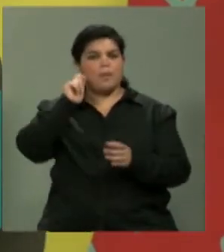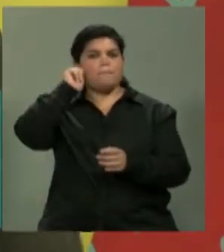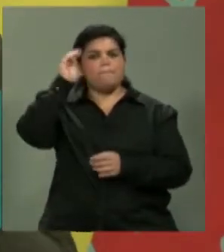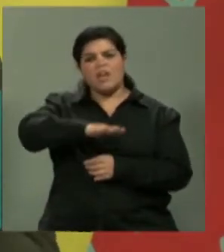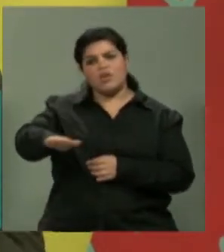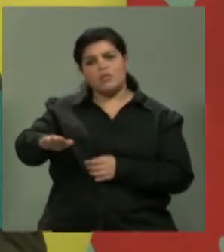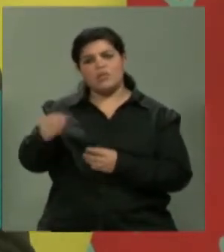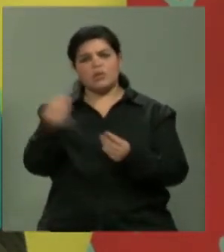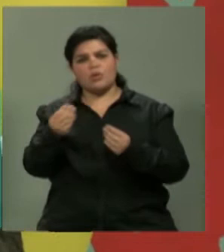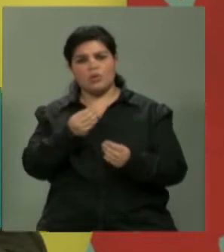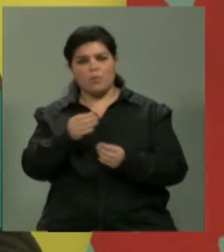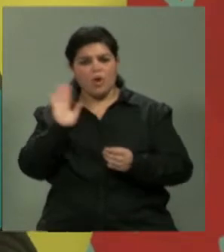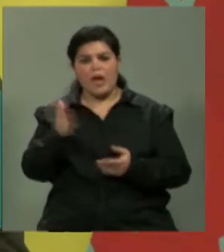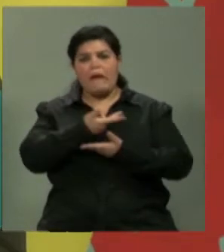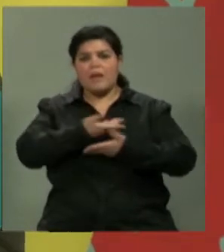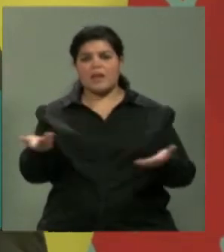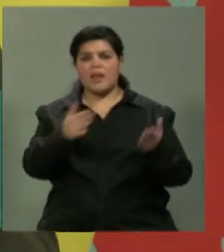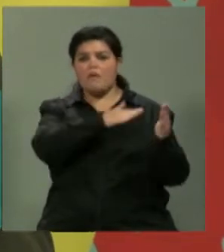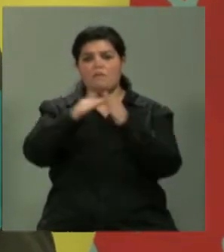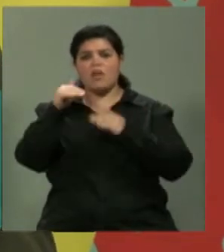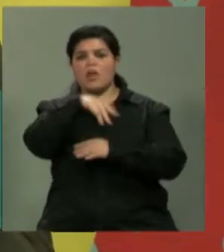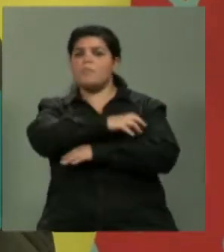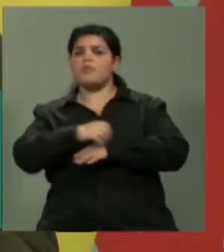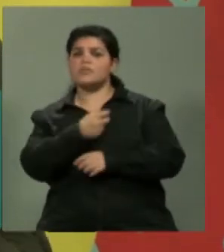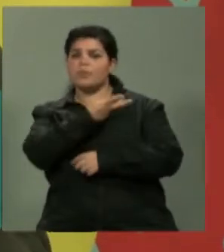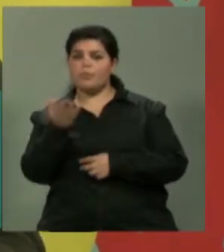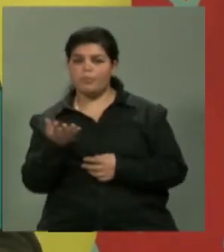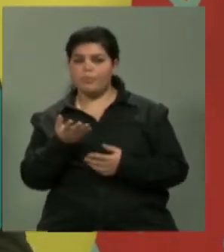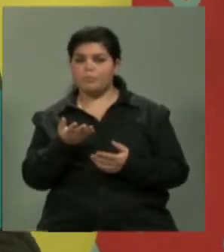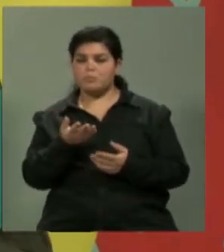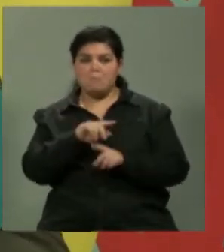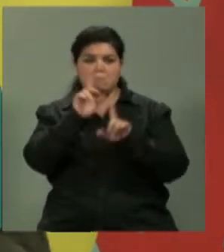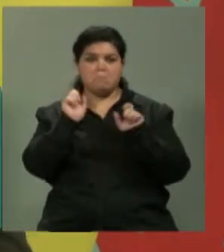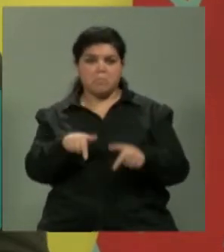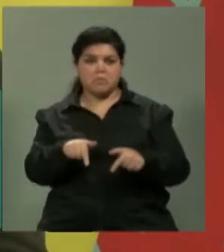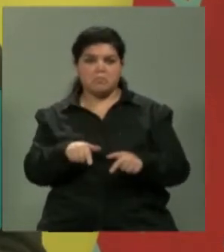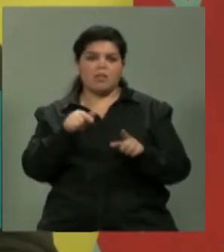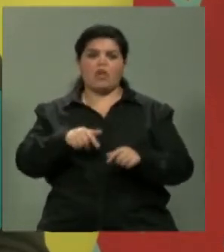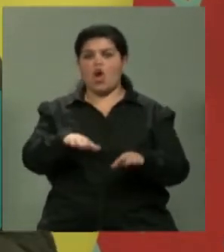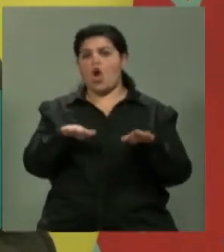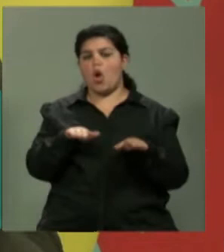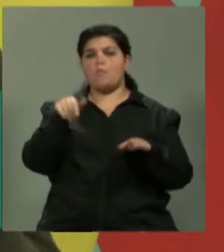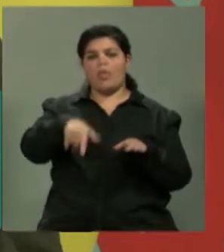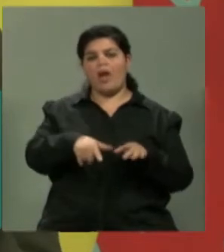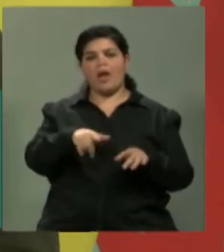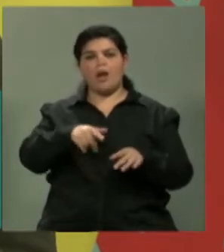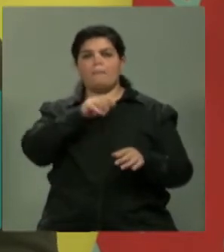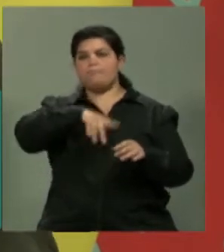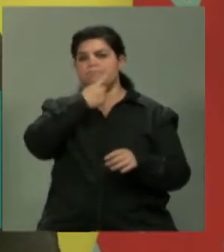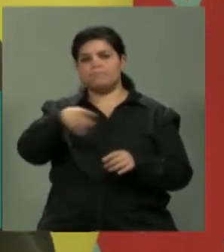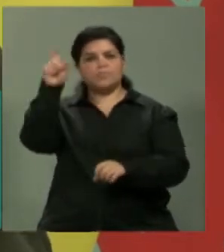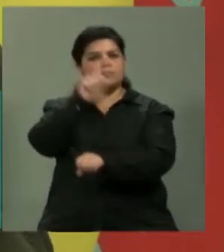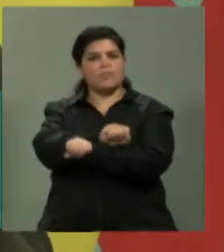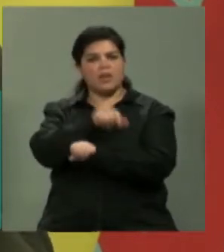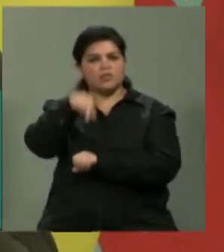en los barrios en general de la pobreza que se vive. Por ahí resulta muy cómodo quizás hablar acá de que hay que meter menores presos, cada uno desde su silla,